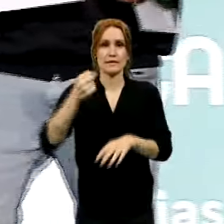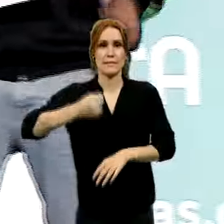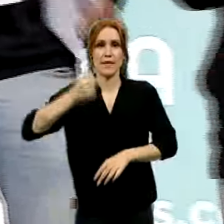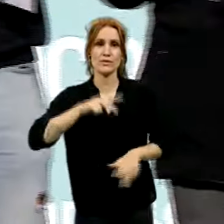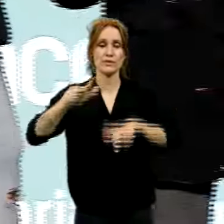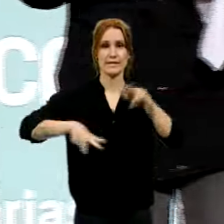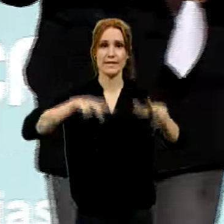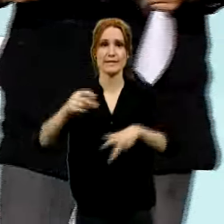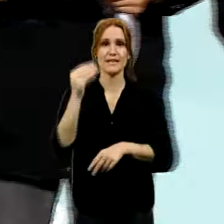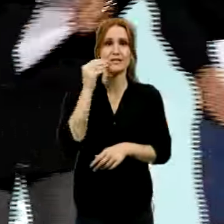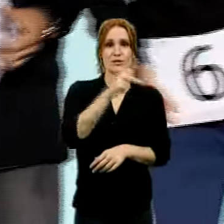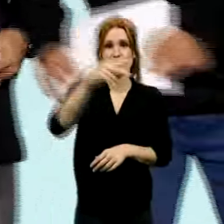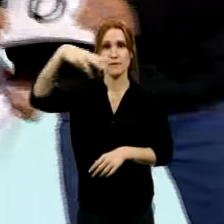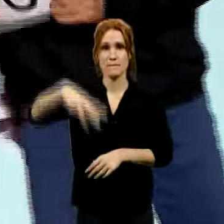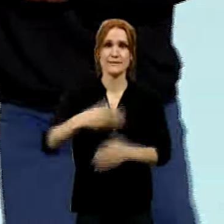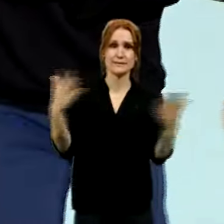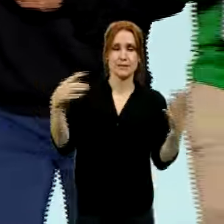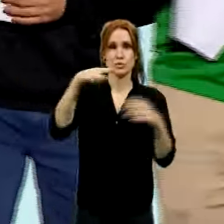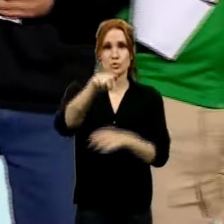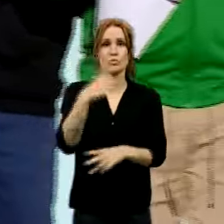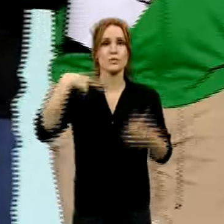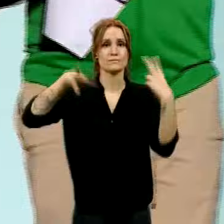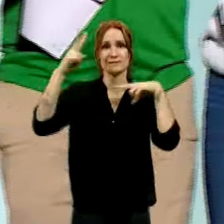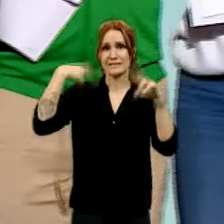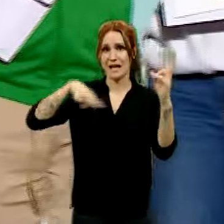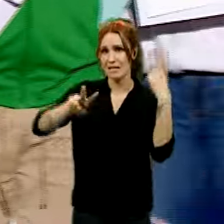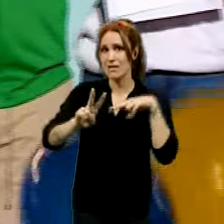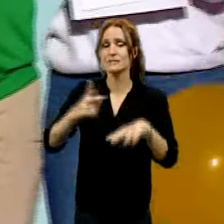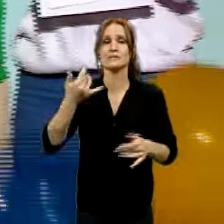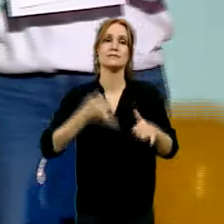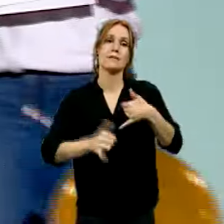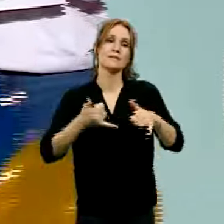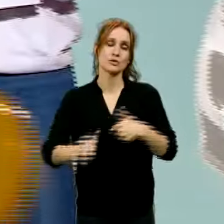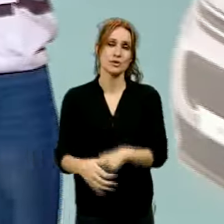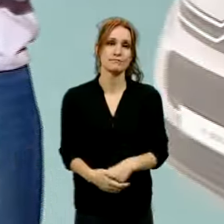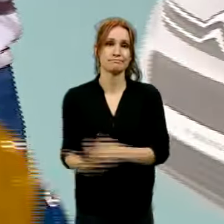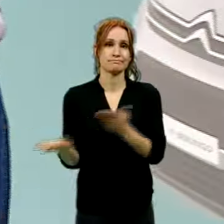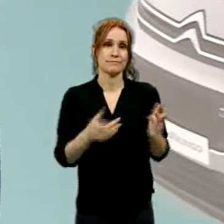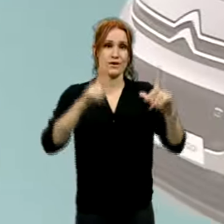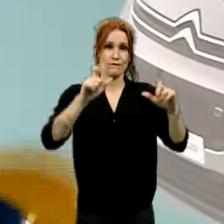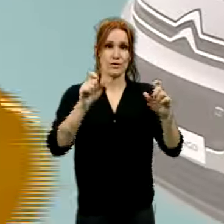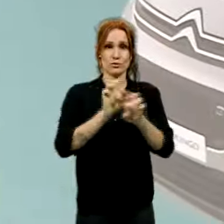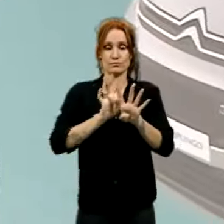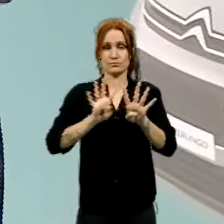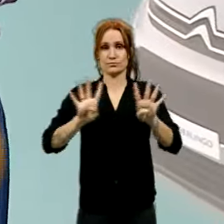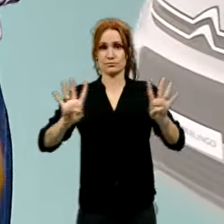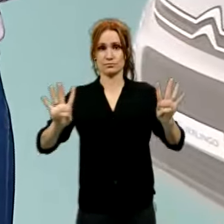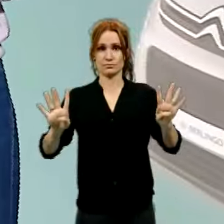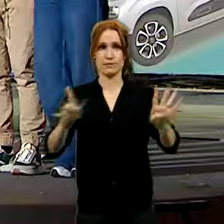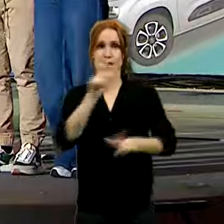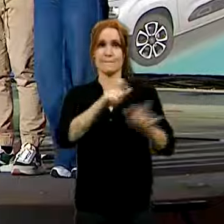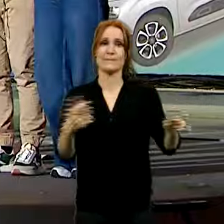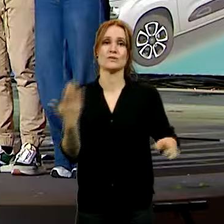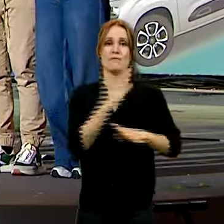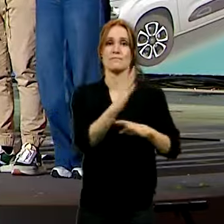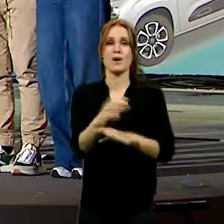Kenkene, Nieto de Sarimánchez, Chacho Tú, Despistada y... Y Trapasones. Ahí está la foto de los representantes de la